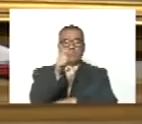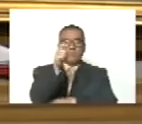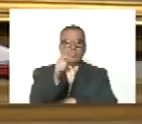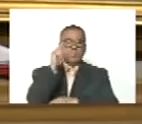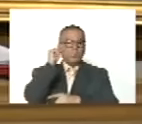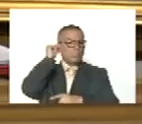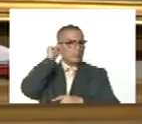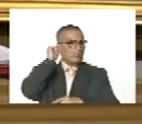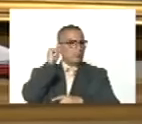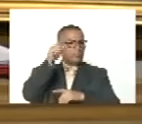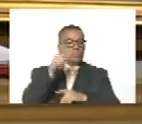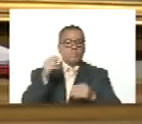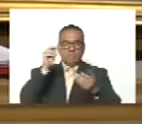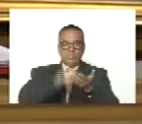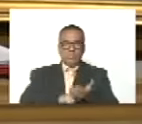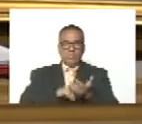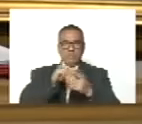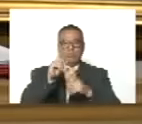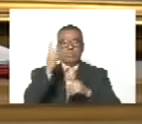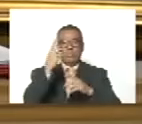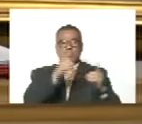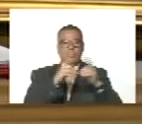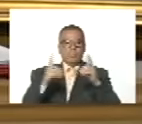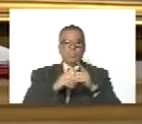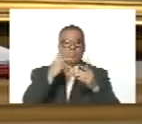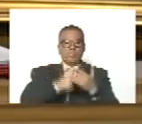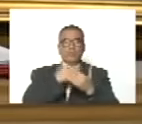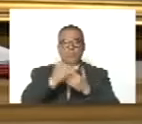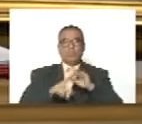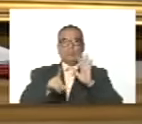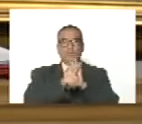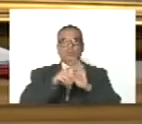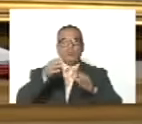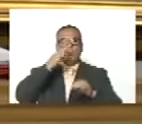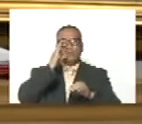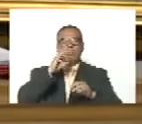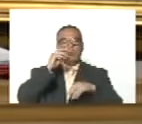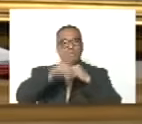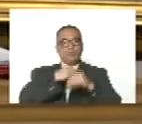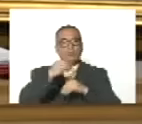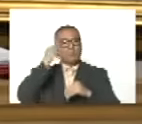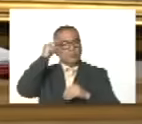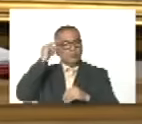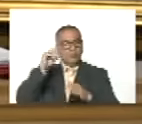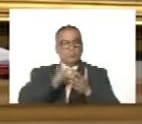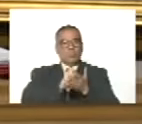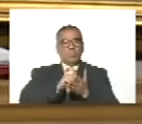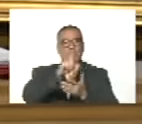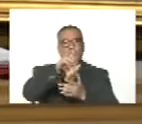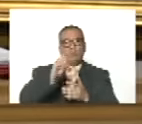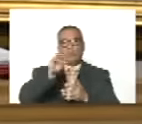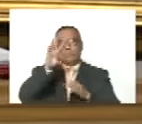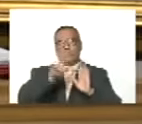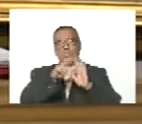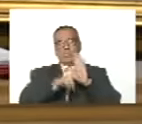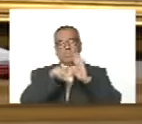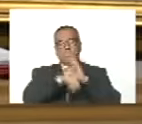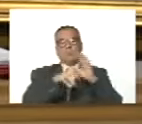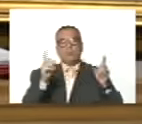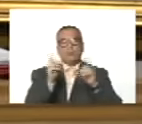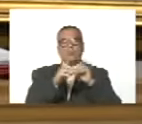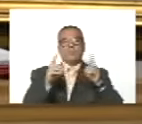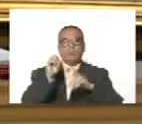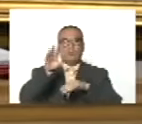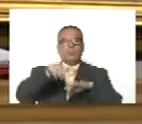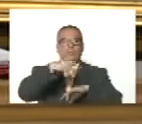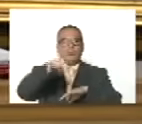diputadas y los honorables diputados que tengan a favor de aprobar en primera discusión el proyecto de ley del café, de acuerdo a lo que está establecido en el artículo 104 del Reglamento Interior y Debates